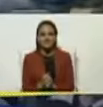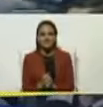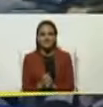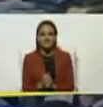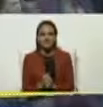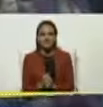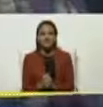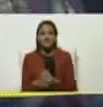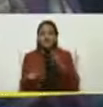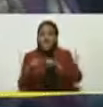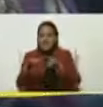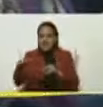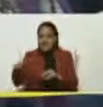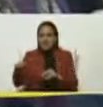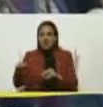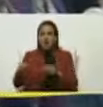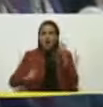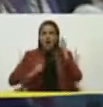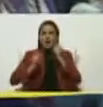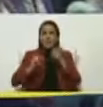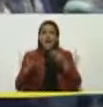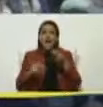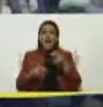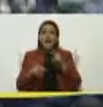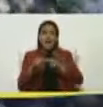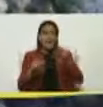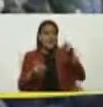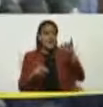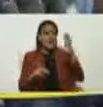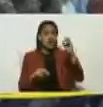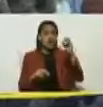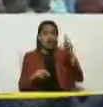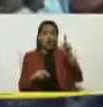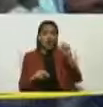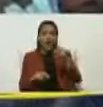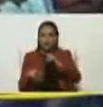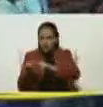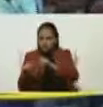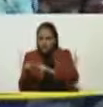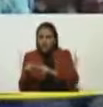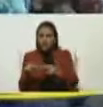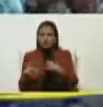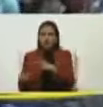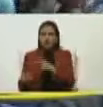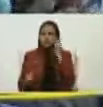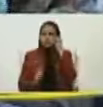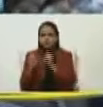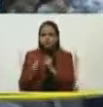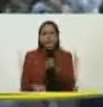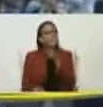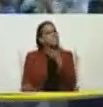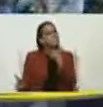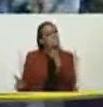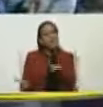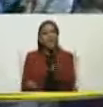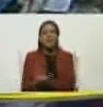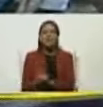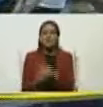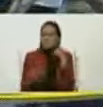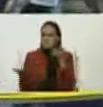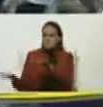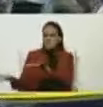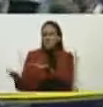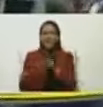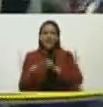Nicolásito se la comió. Víctor también. Víctor no está aquí, ¿verdad? No vinieron mis amigos de la cuadra. Mira, está Nico,